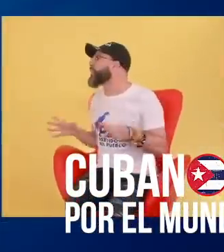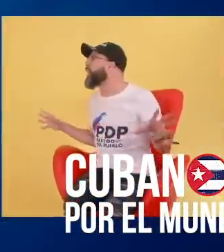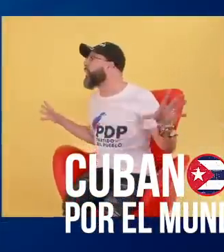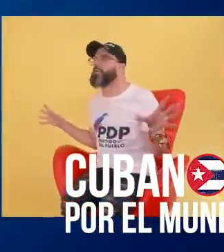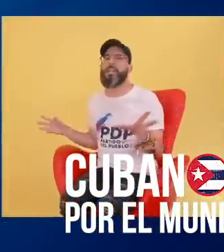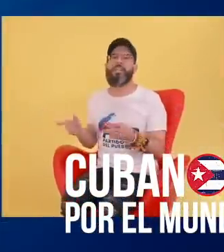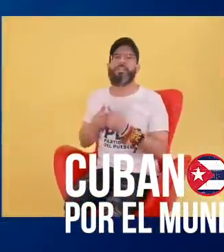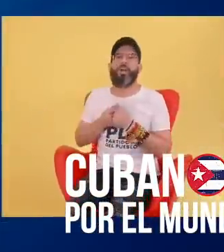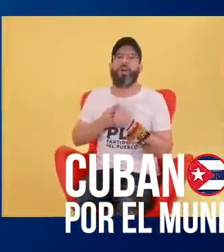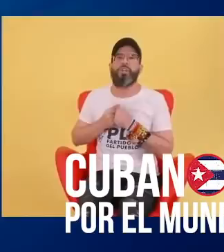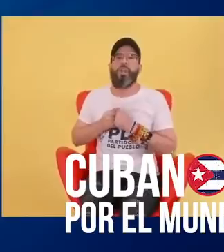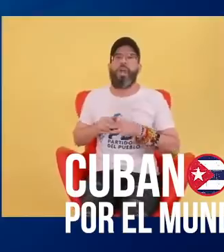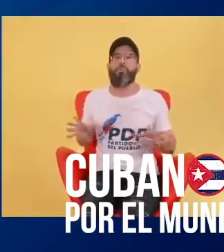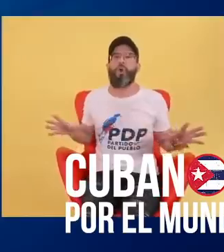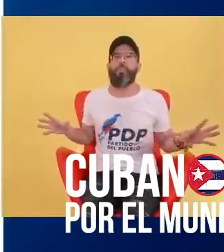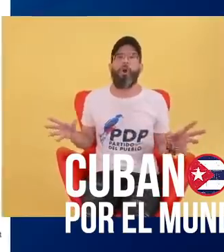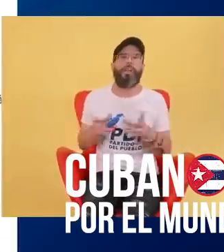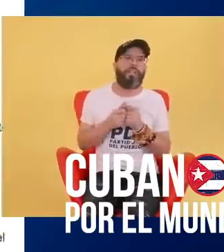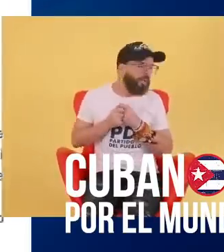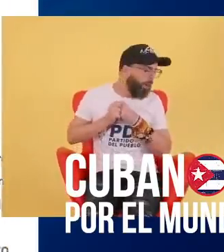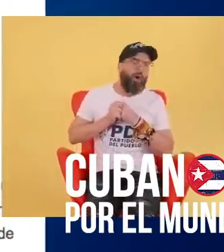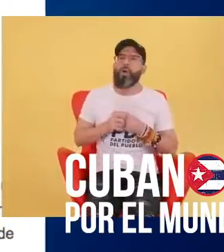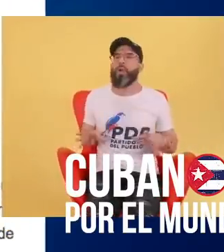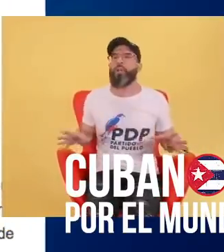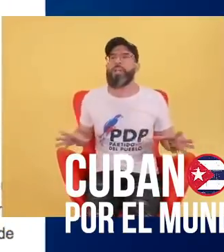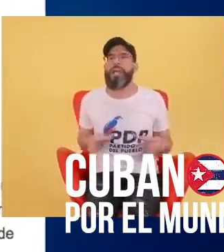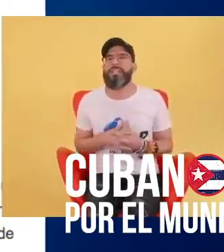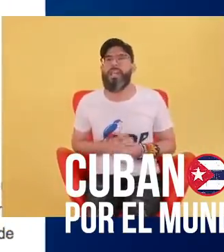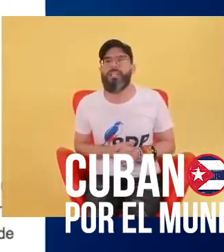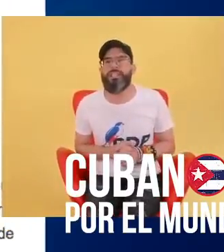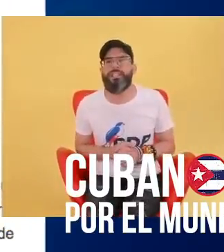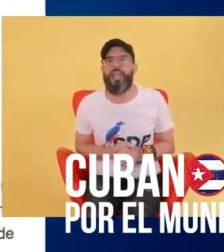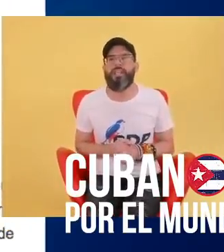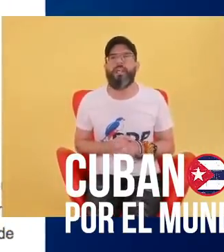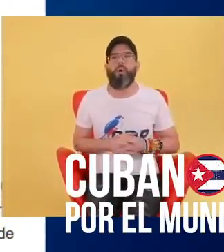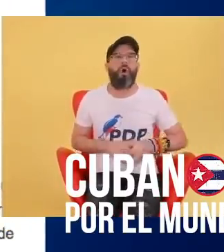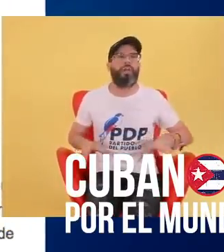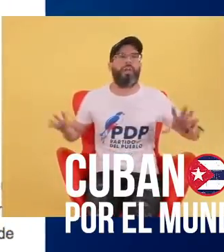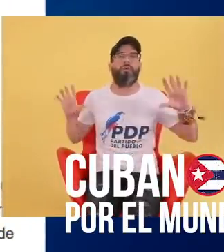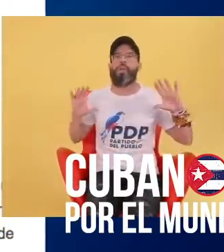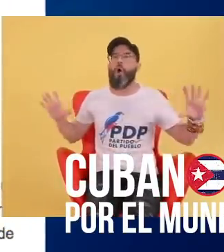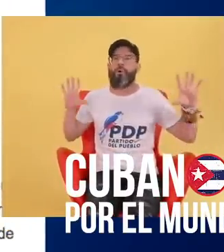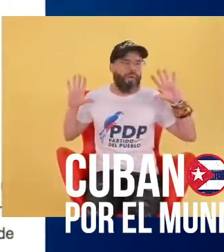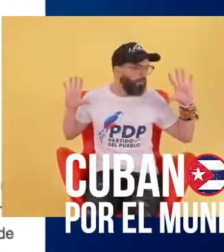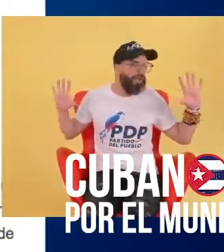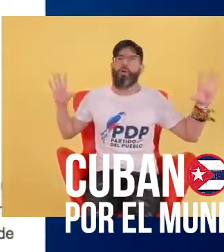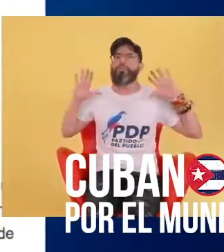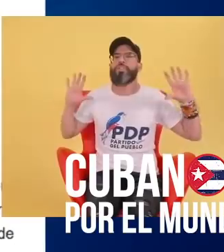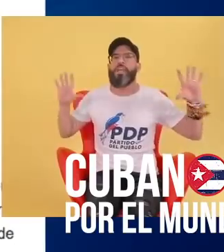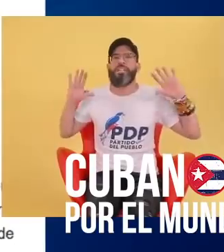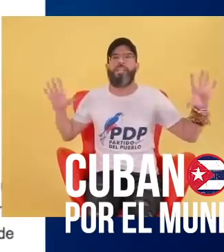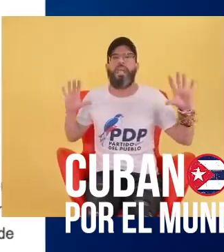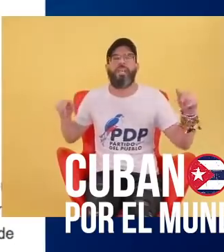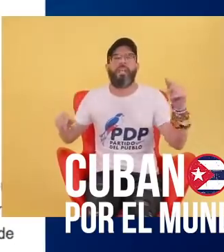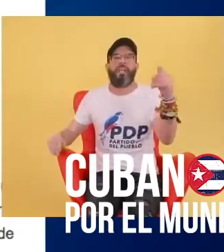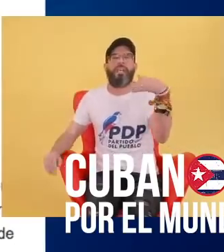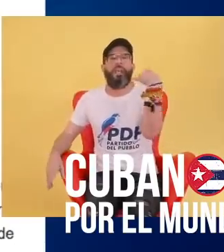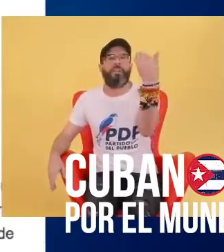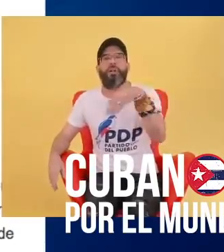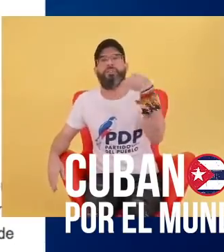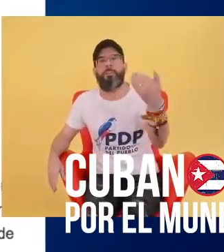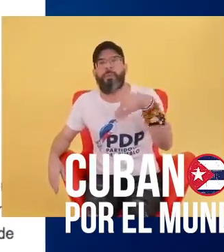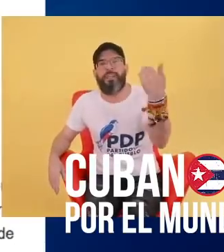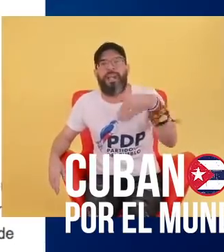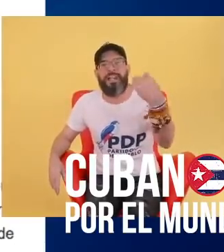el Consejo de Ministros, el Buró Político, los días 6 y 7. Hoy reunión, 6 y 7.